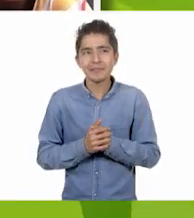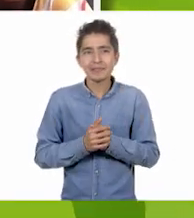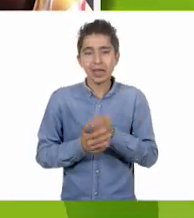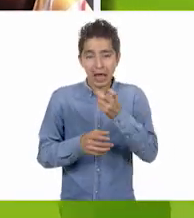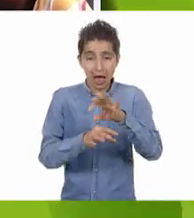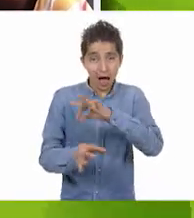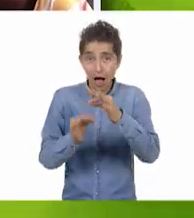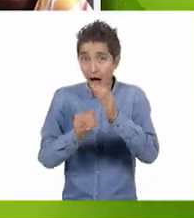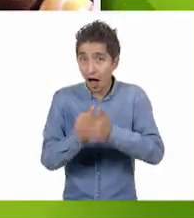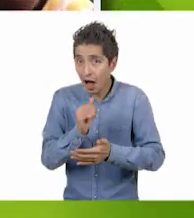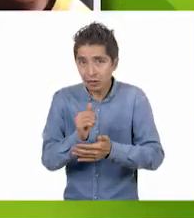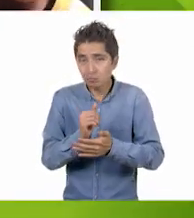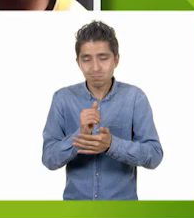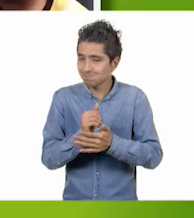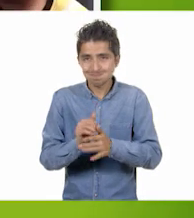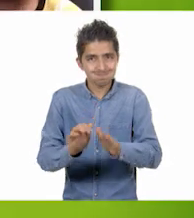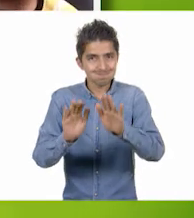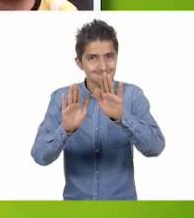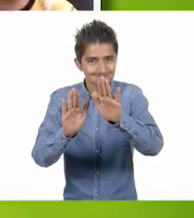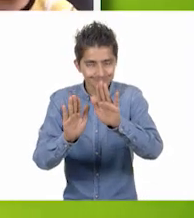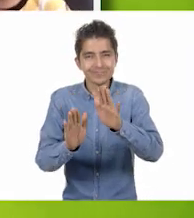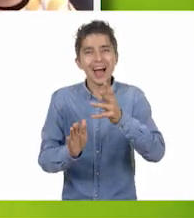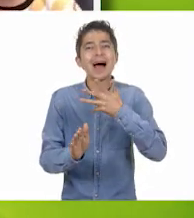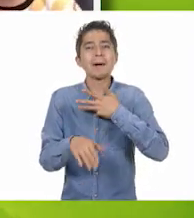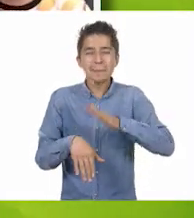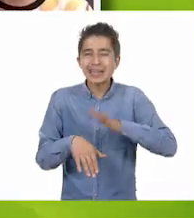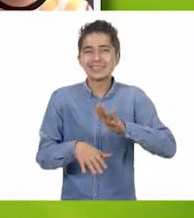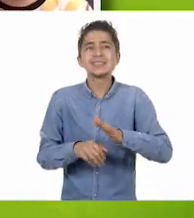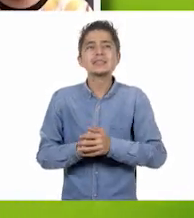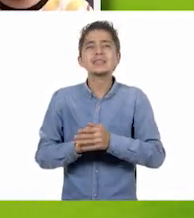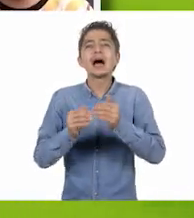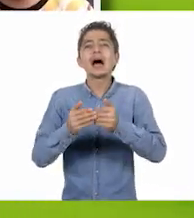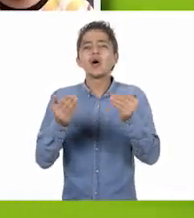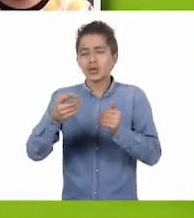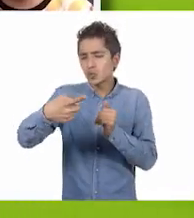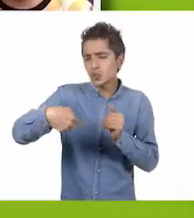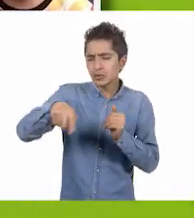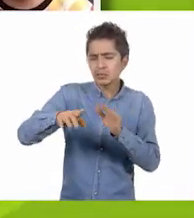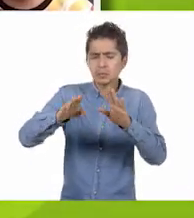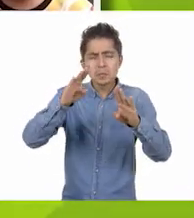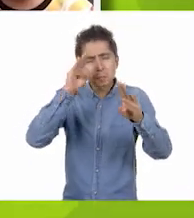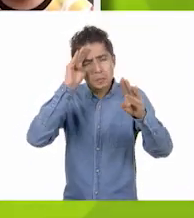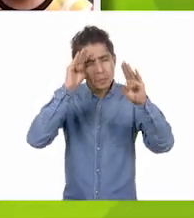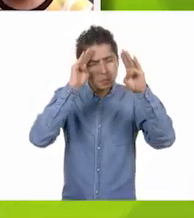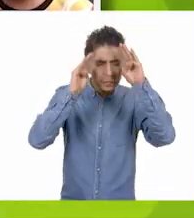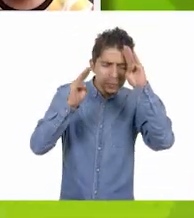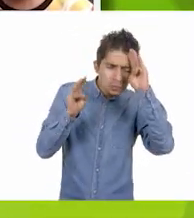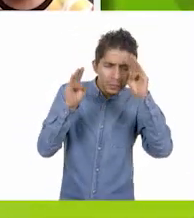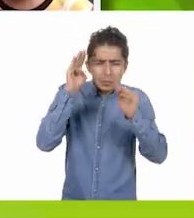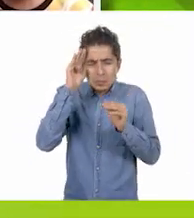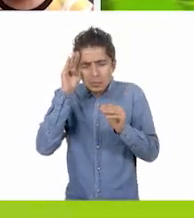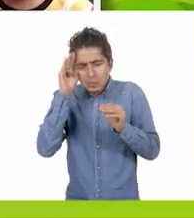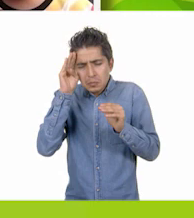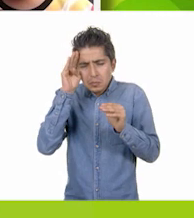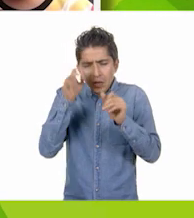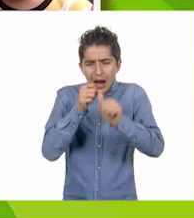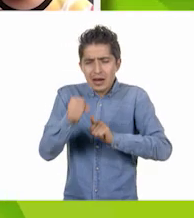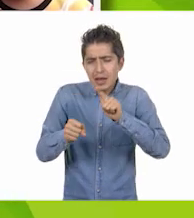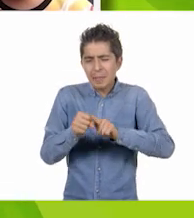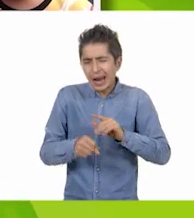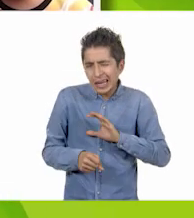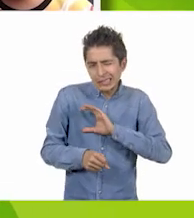no ha terminado. Todavía hay un poco más. Ahora quiero que piensen en su animal